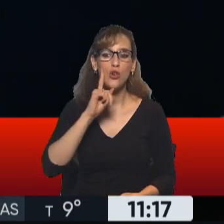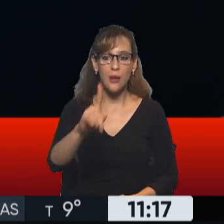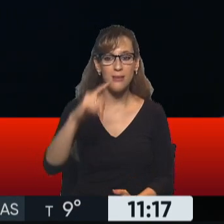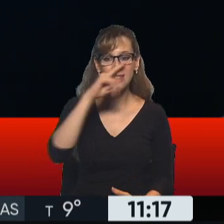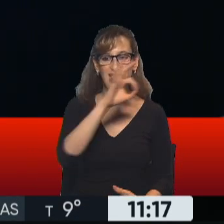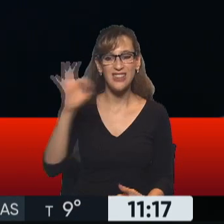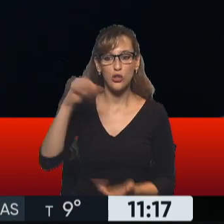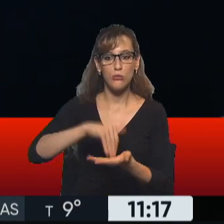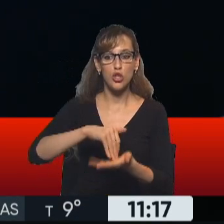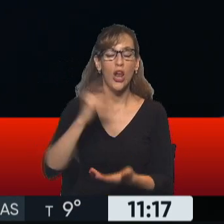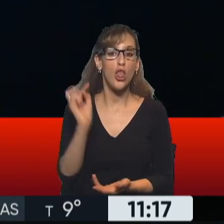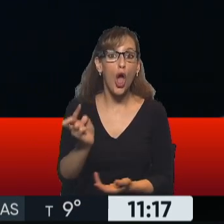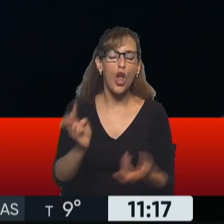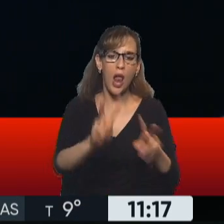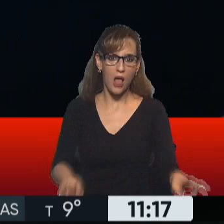millones de dólares.